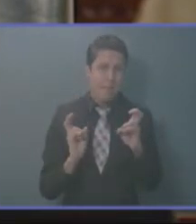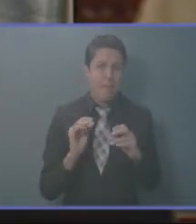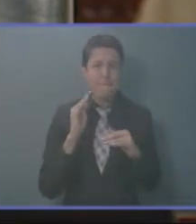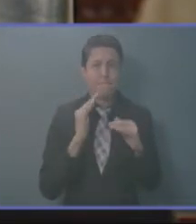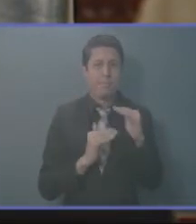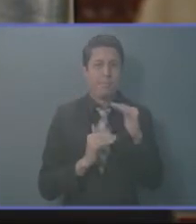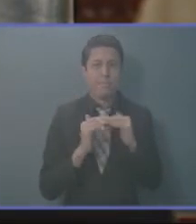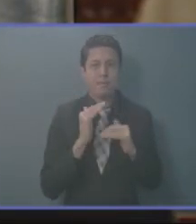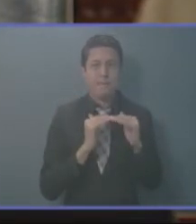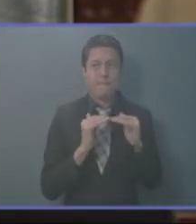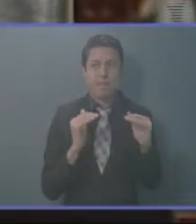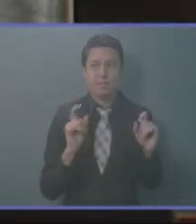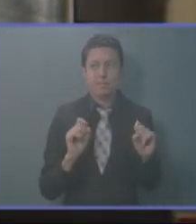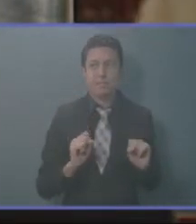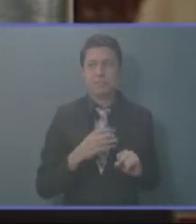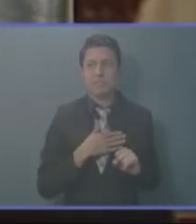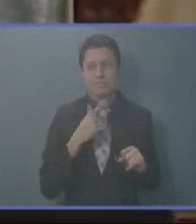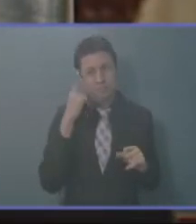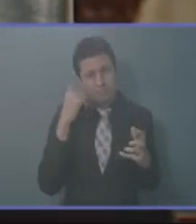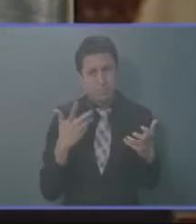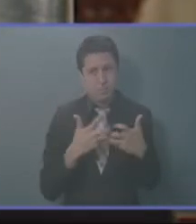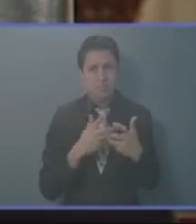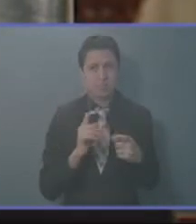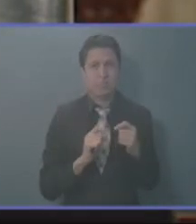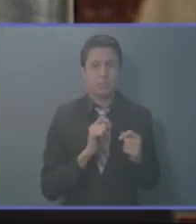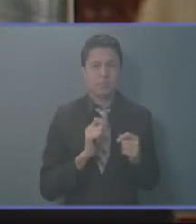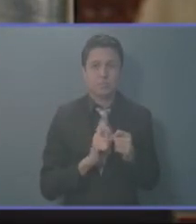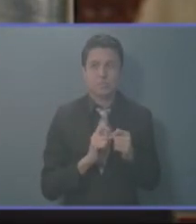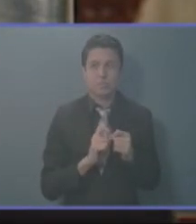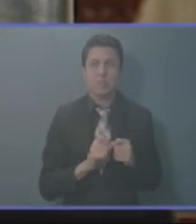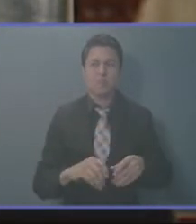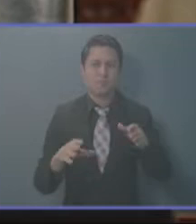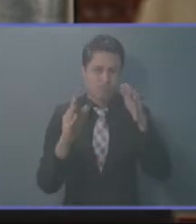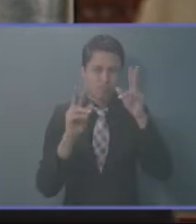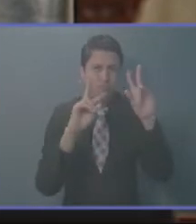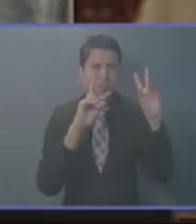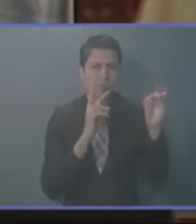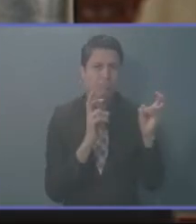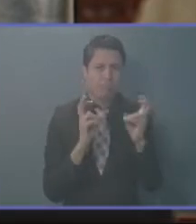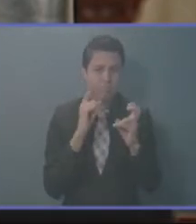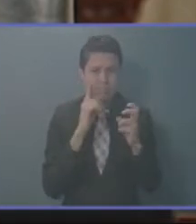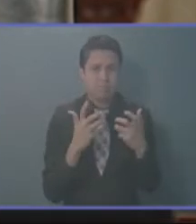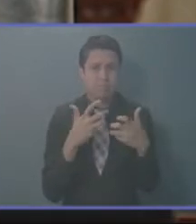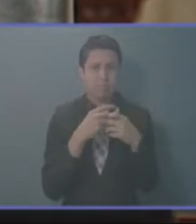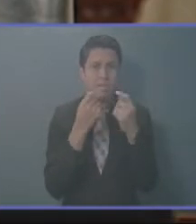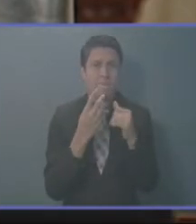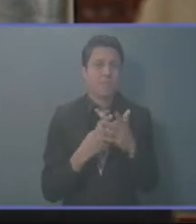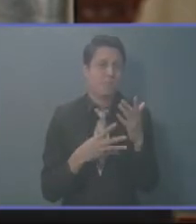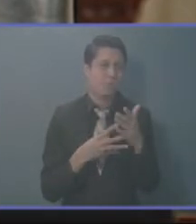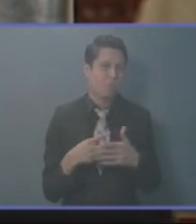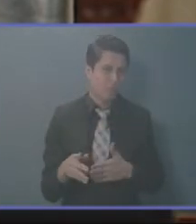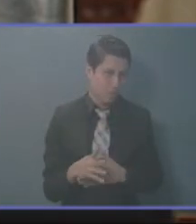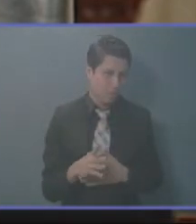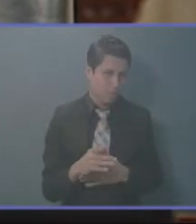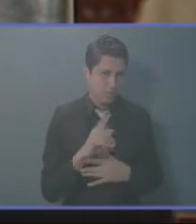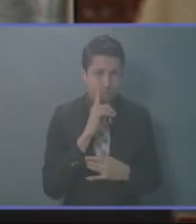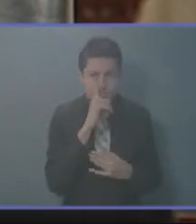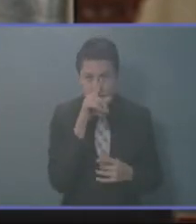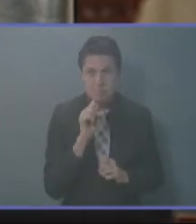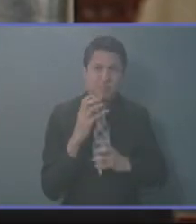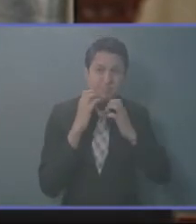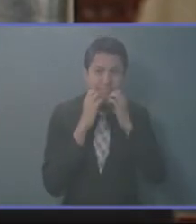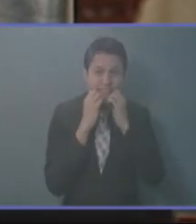es decir, que contenga una combinación ajustada, sensata y moderada de los elementos que componen el presupuesto, lo cual garantizará